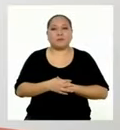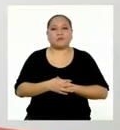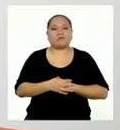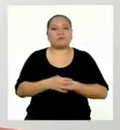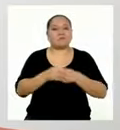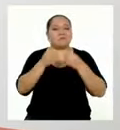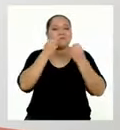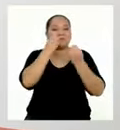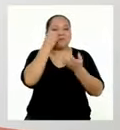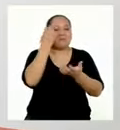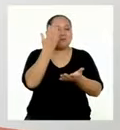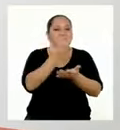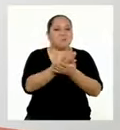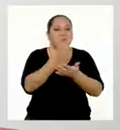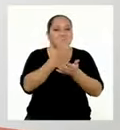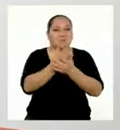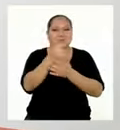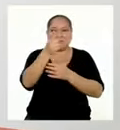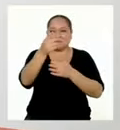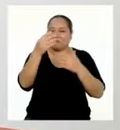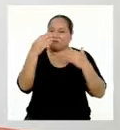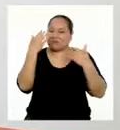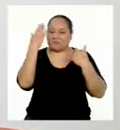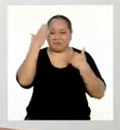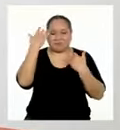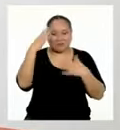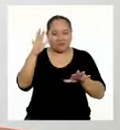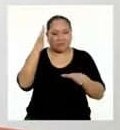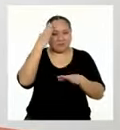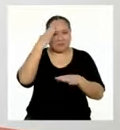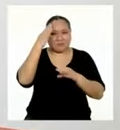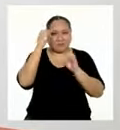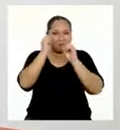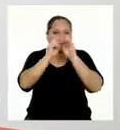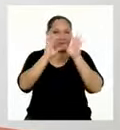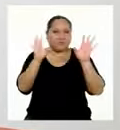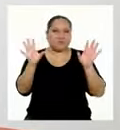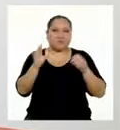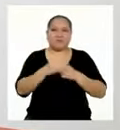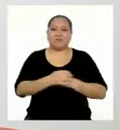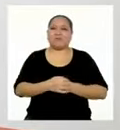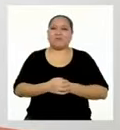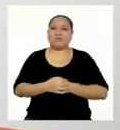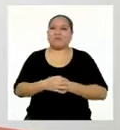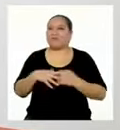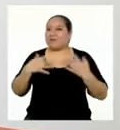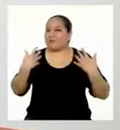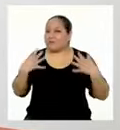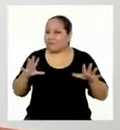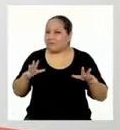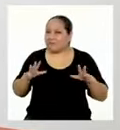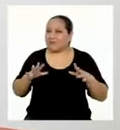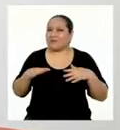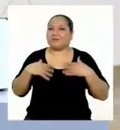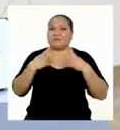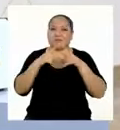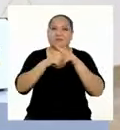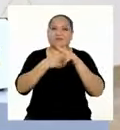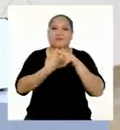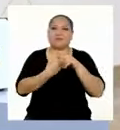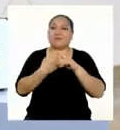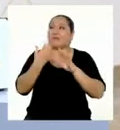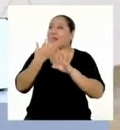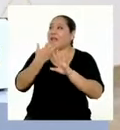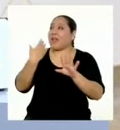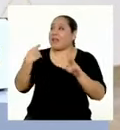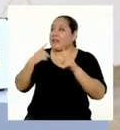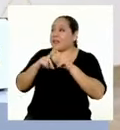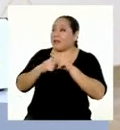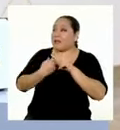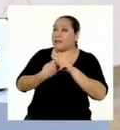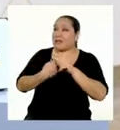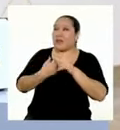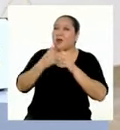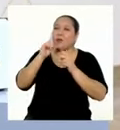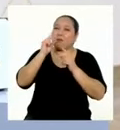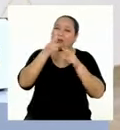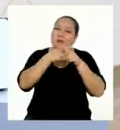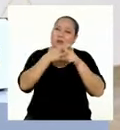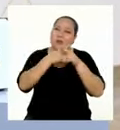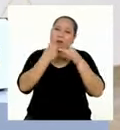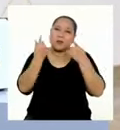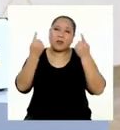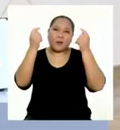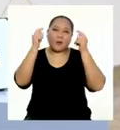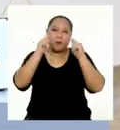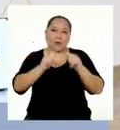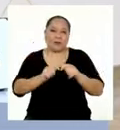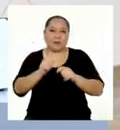¡Qué bueno que lo tengas claro, Yanira! Sin más preámbulos, podemos comenzar. Antes de hacer eso, hagamos una